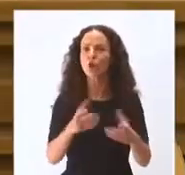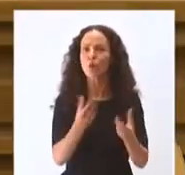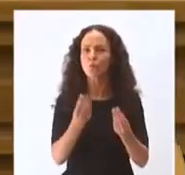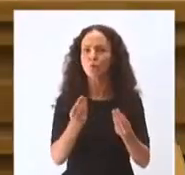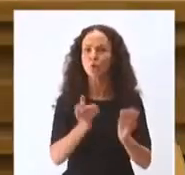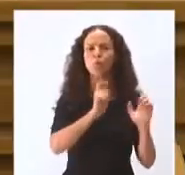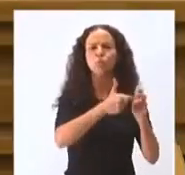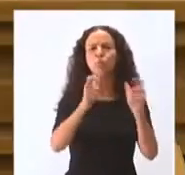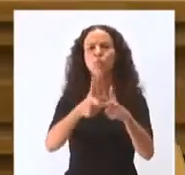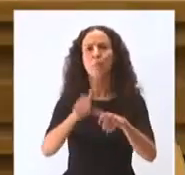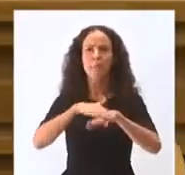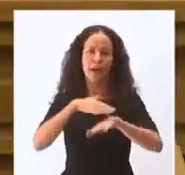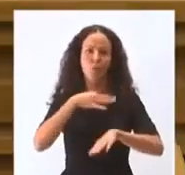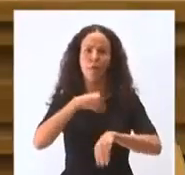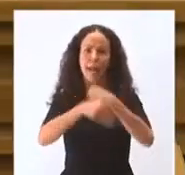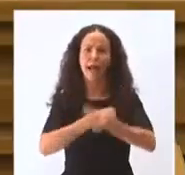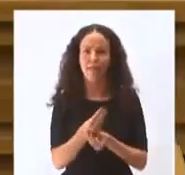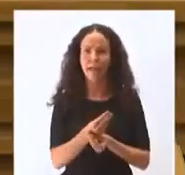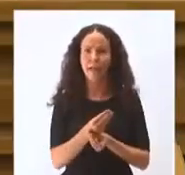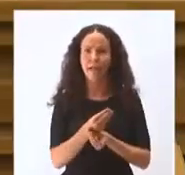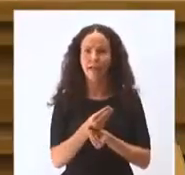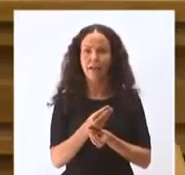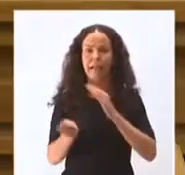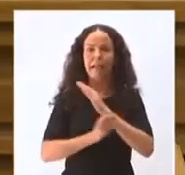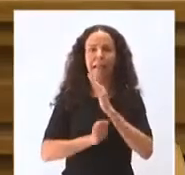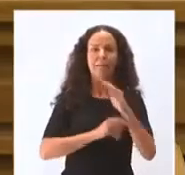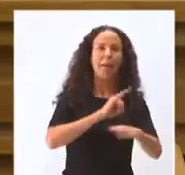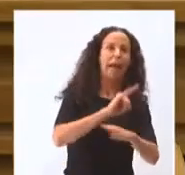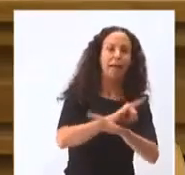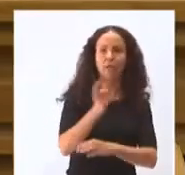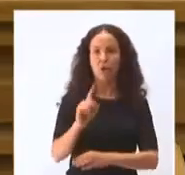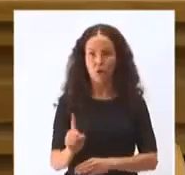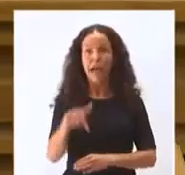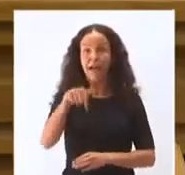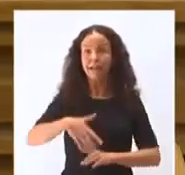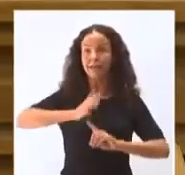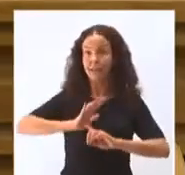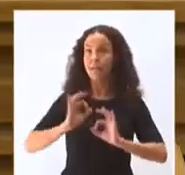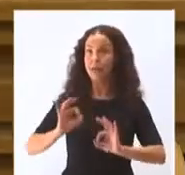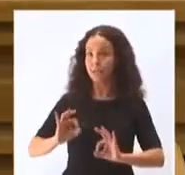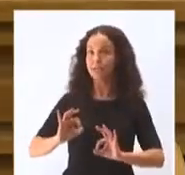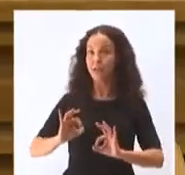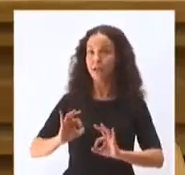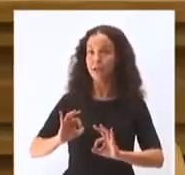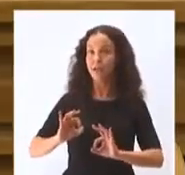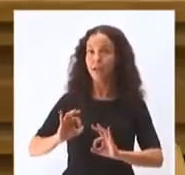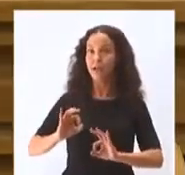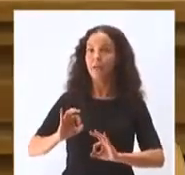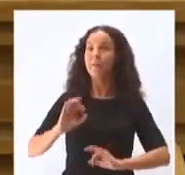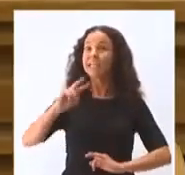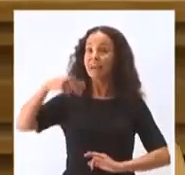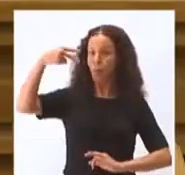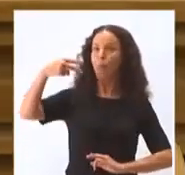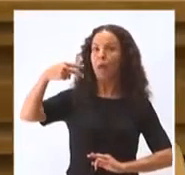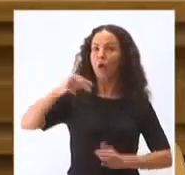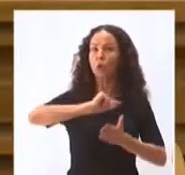sostenible y sea viable para no hacernos trampas ni engañarnos al solitario castilla la mancha es la segunda con más contratos